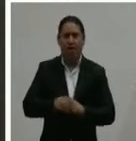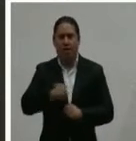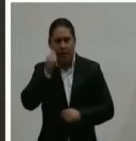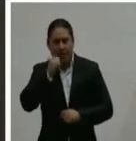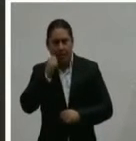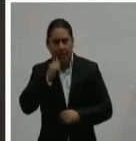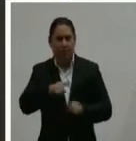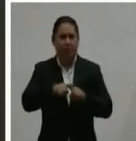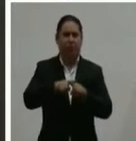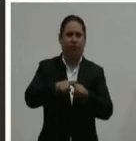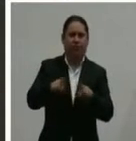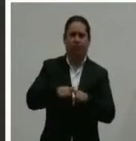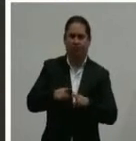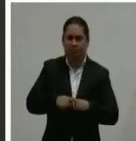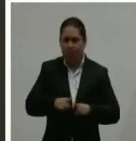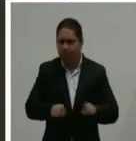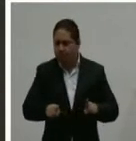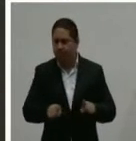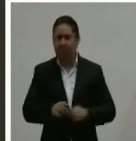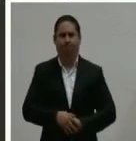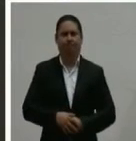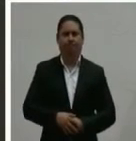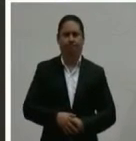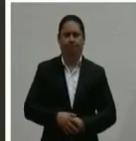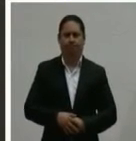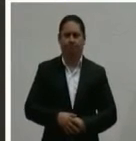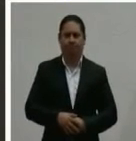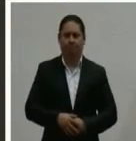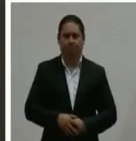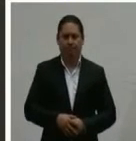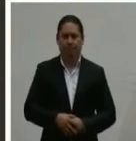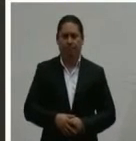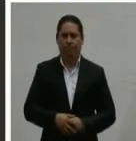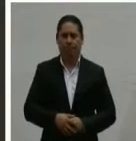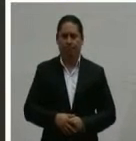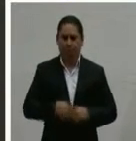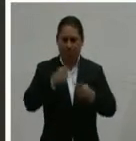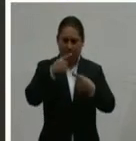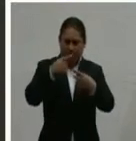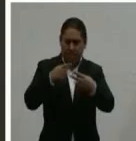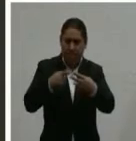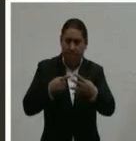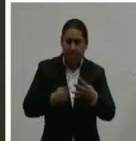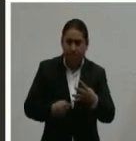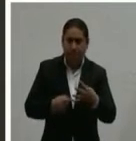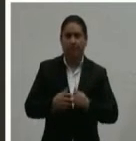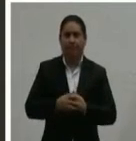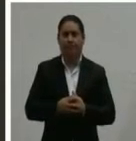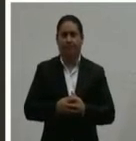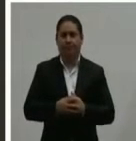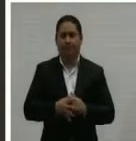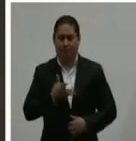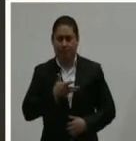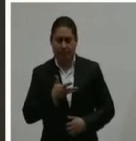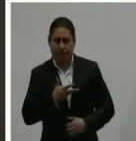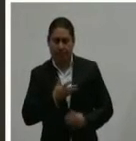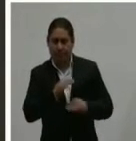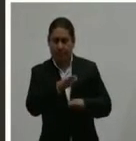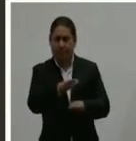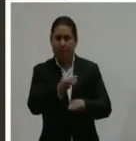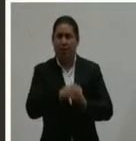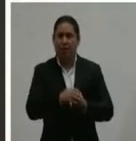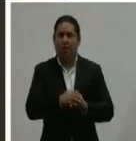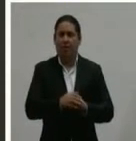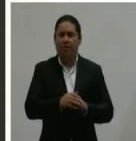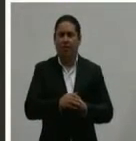los diferentes entes públicos. Dicha clasificación es establecida por